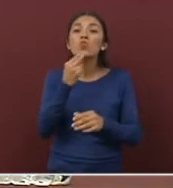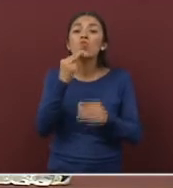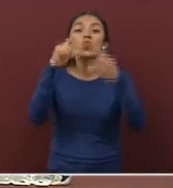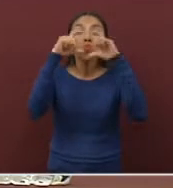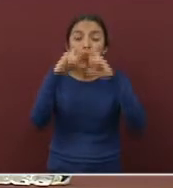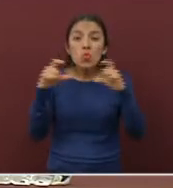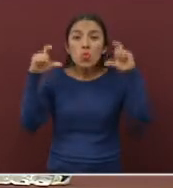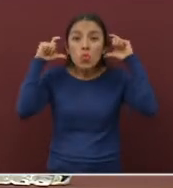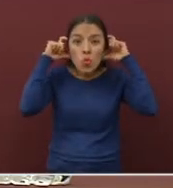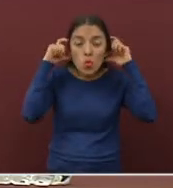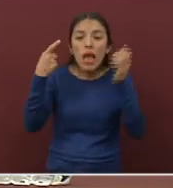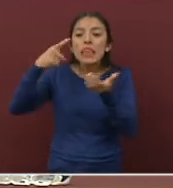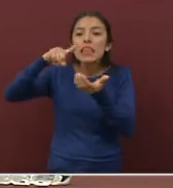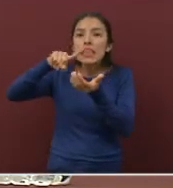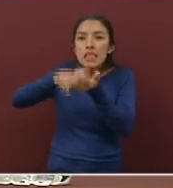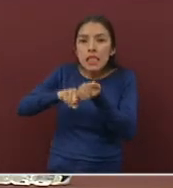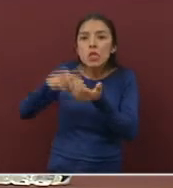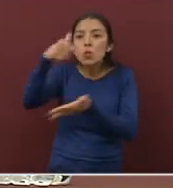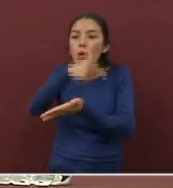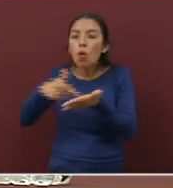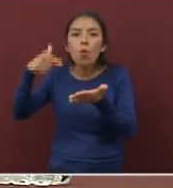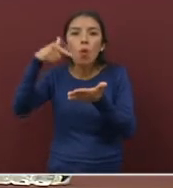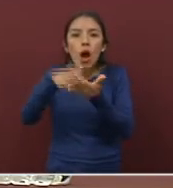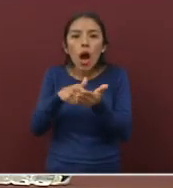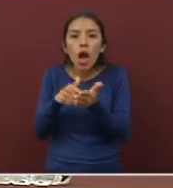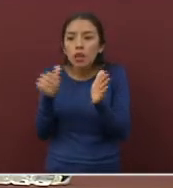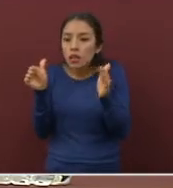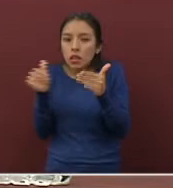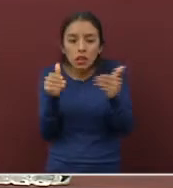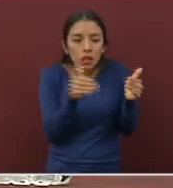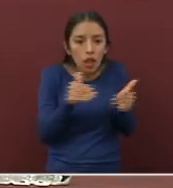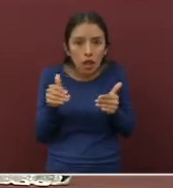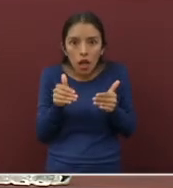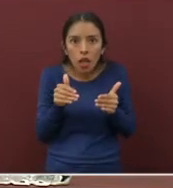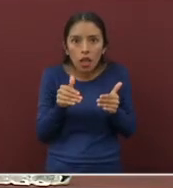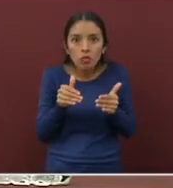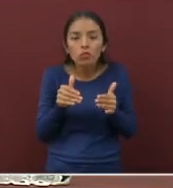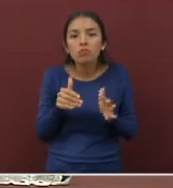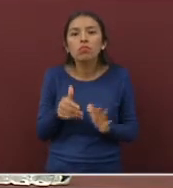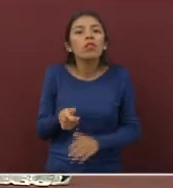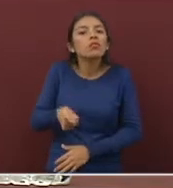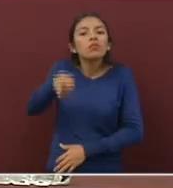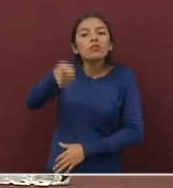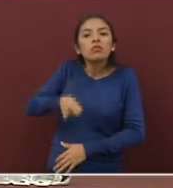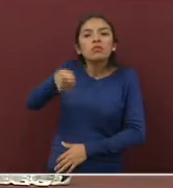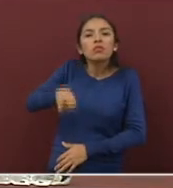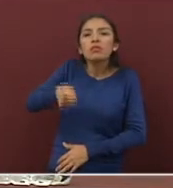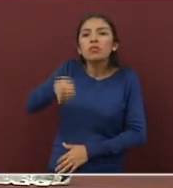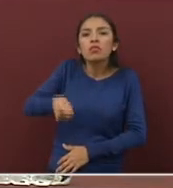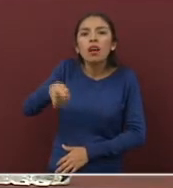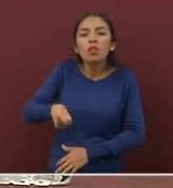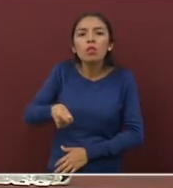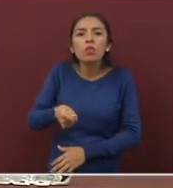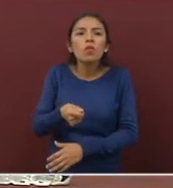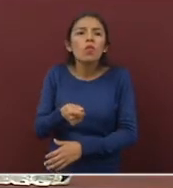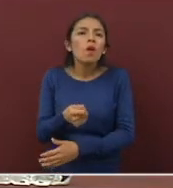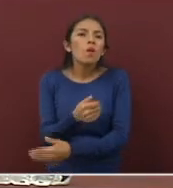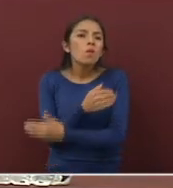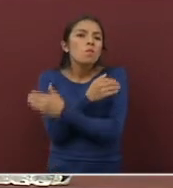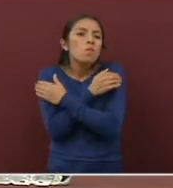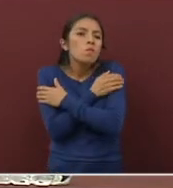espacios públicos cerrados con mares dos personas no saluden de mano beso o abrazo